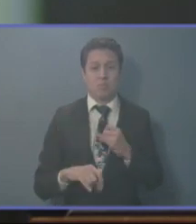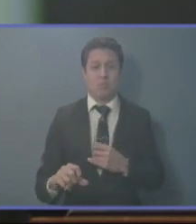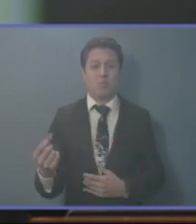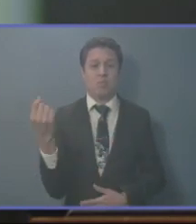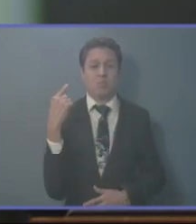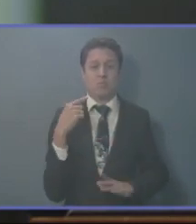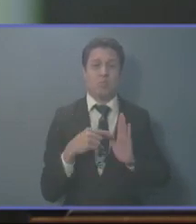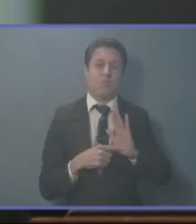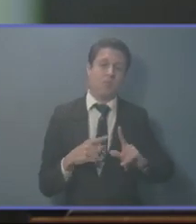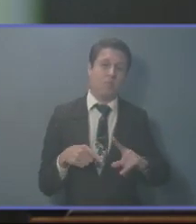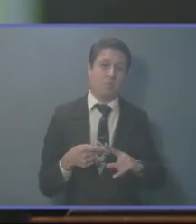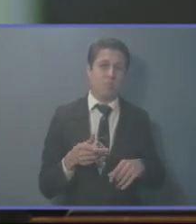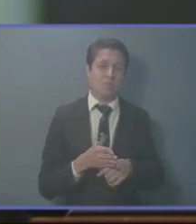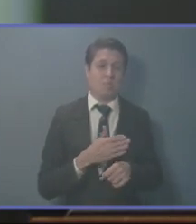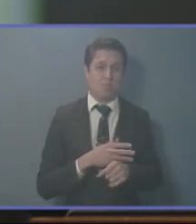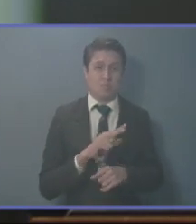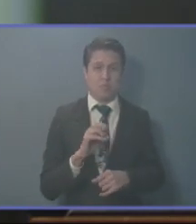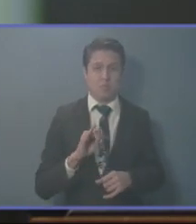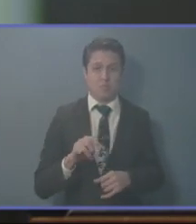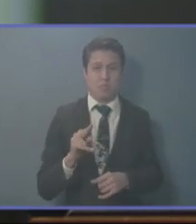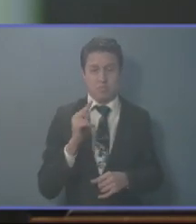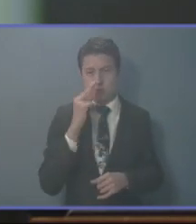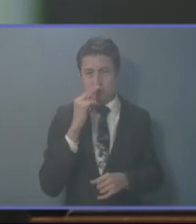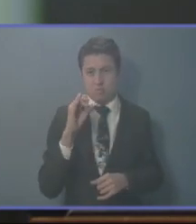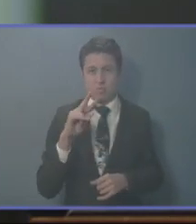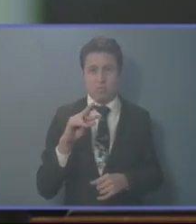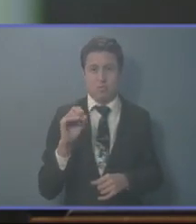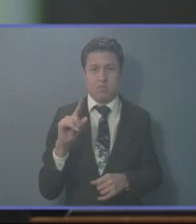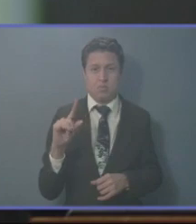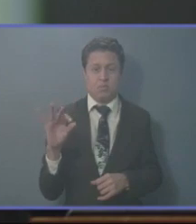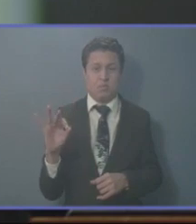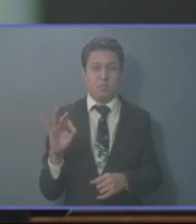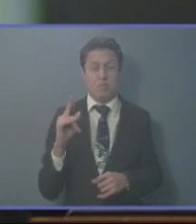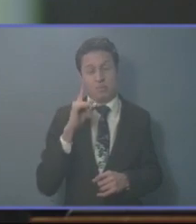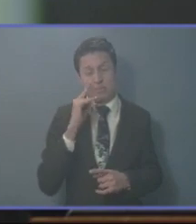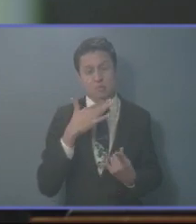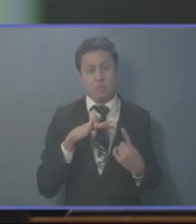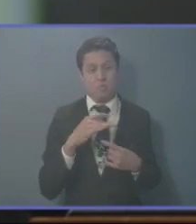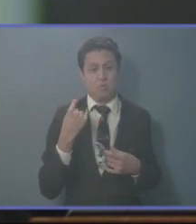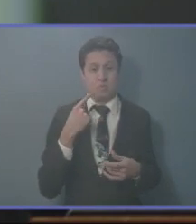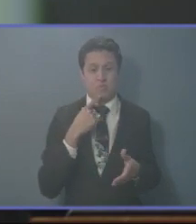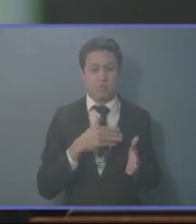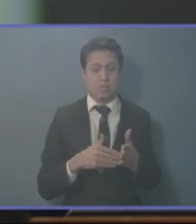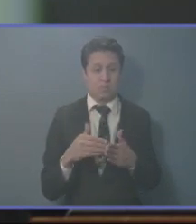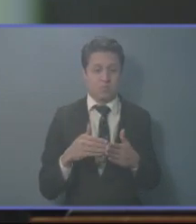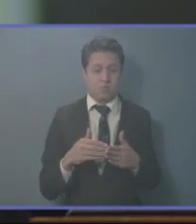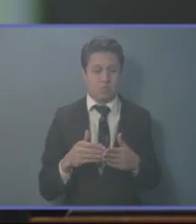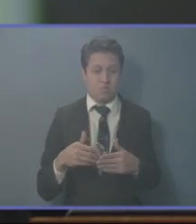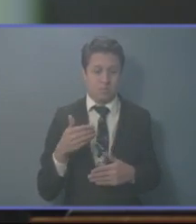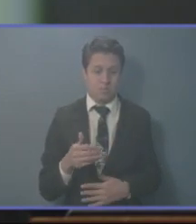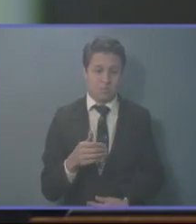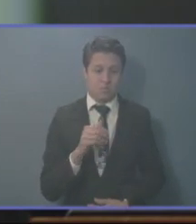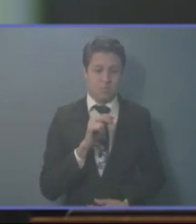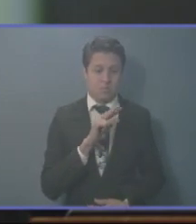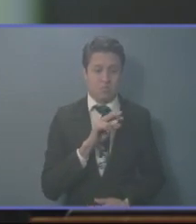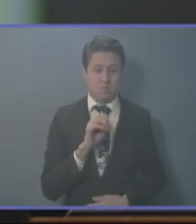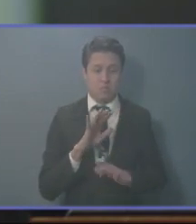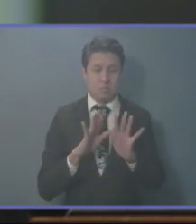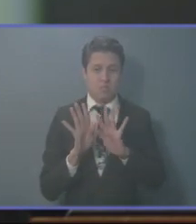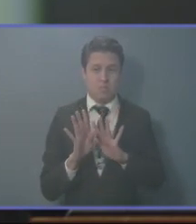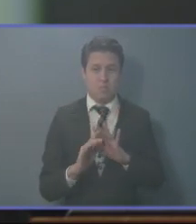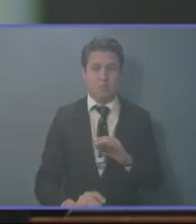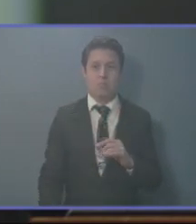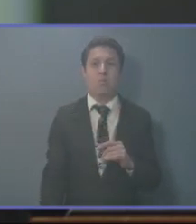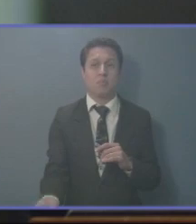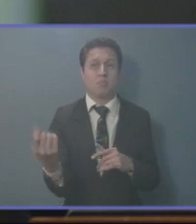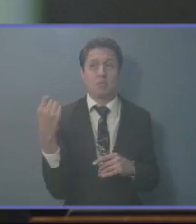presentado antes del 30 de junio de 2020. En el caso de quienes iniciaron sus operaciones a partir del año 2019 y que